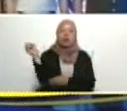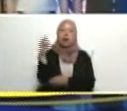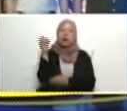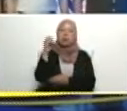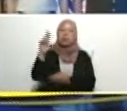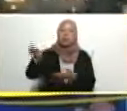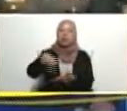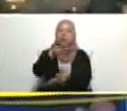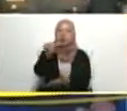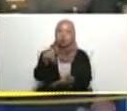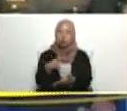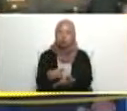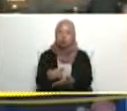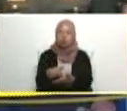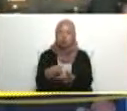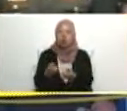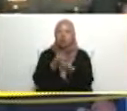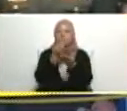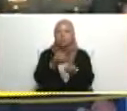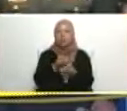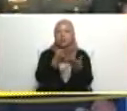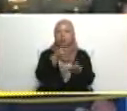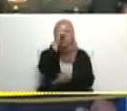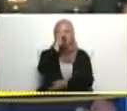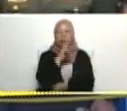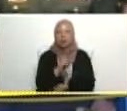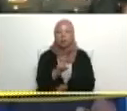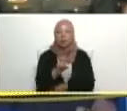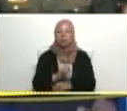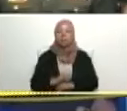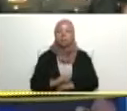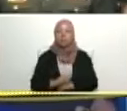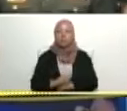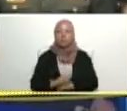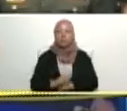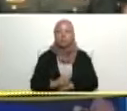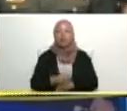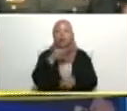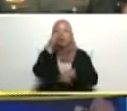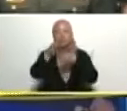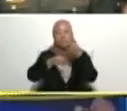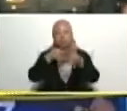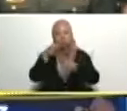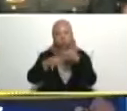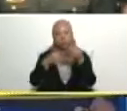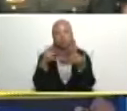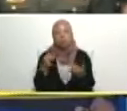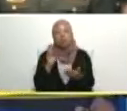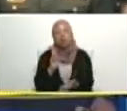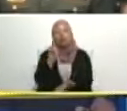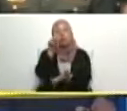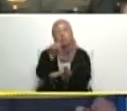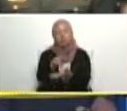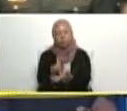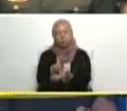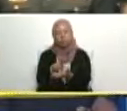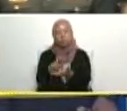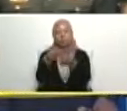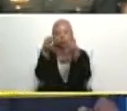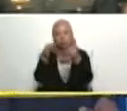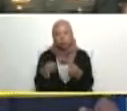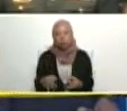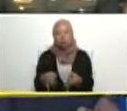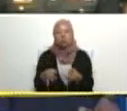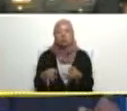el mensaje anual. Ya allí asomó la presencia y la existencia